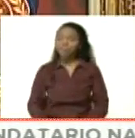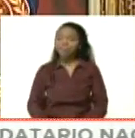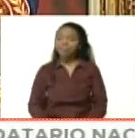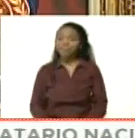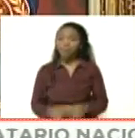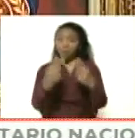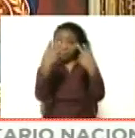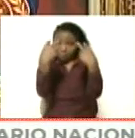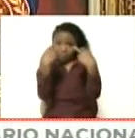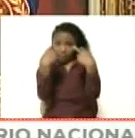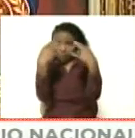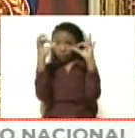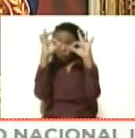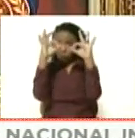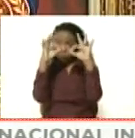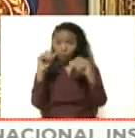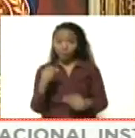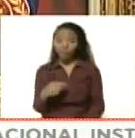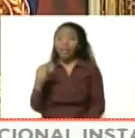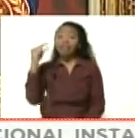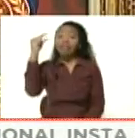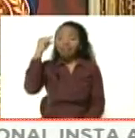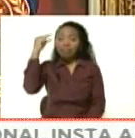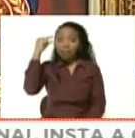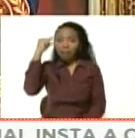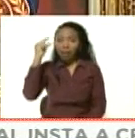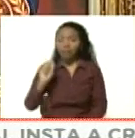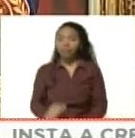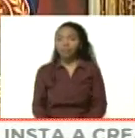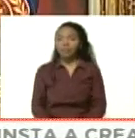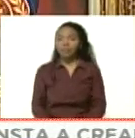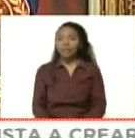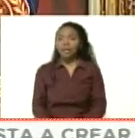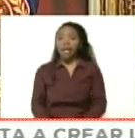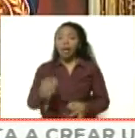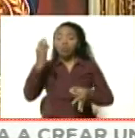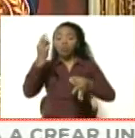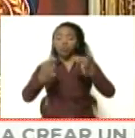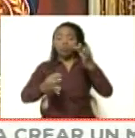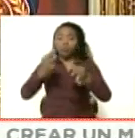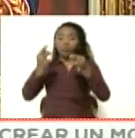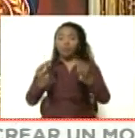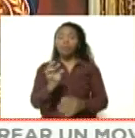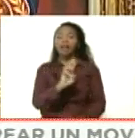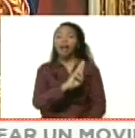Mírame a los ojos, el día que los tribunales de la República